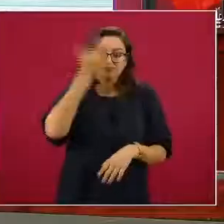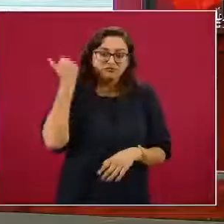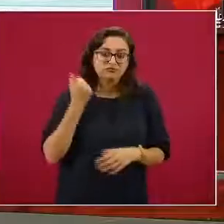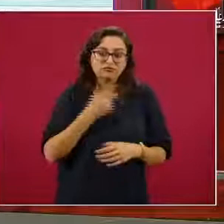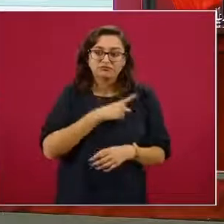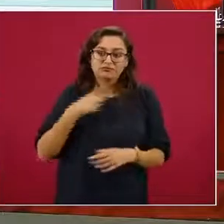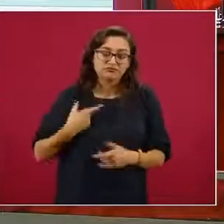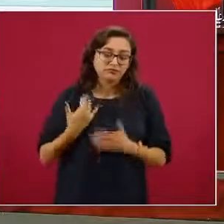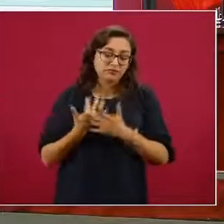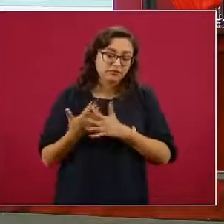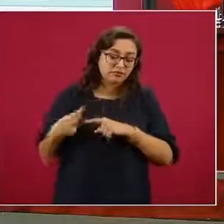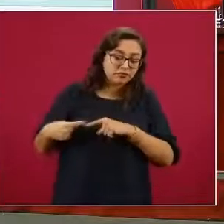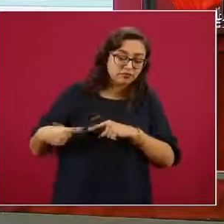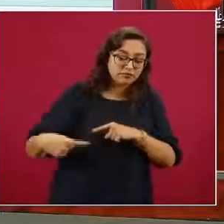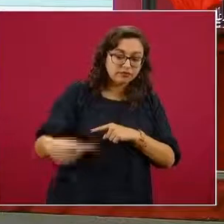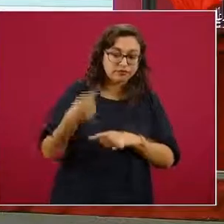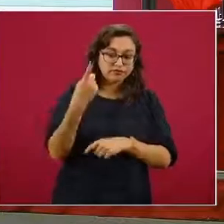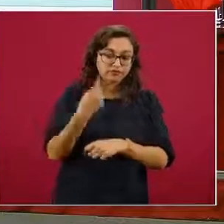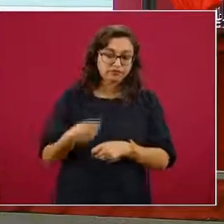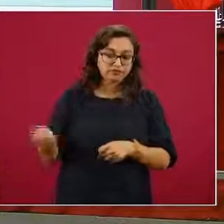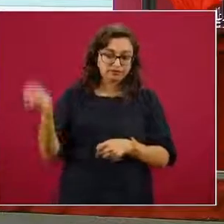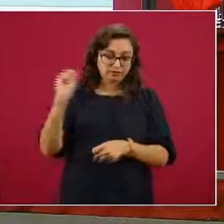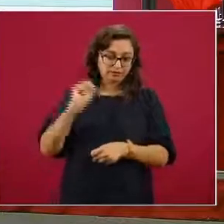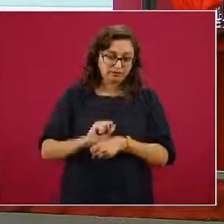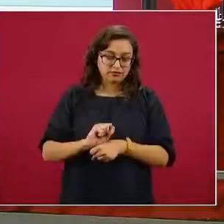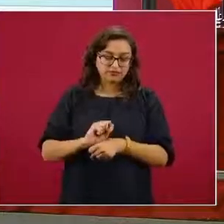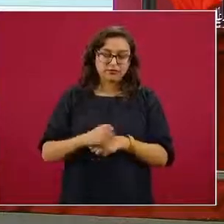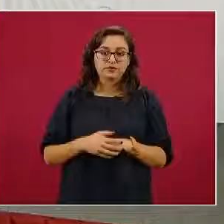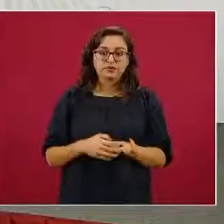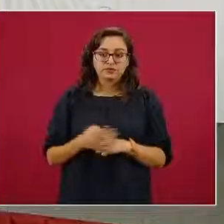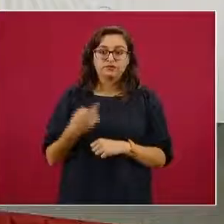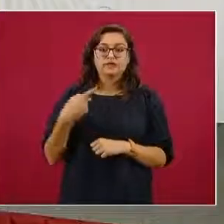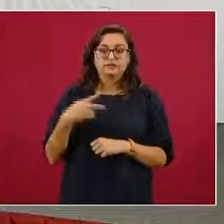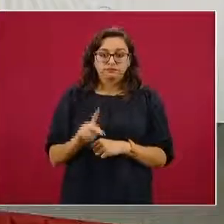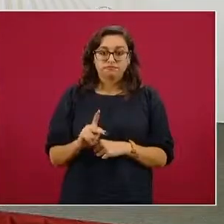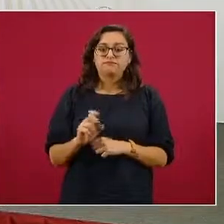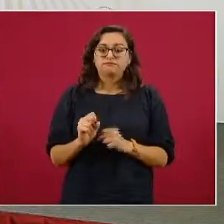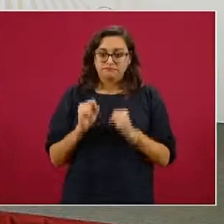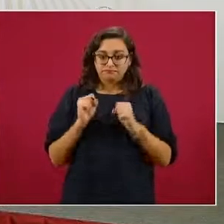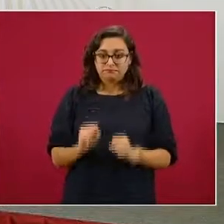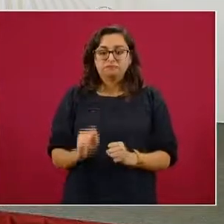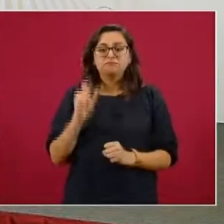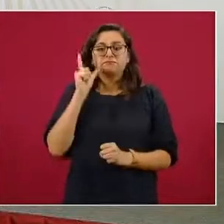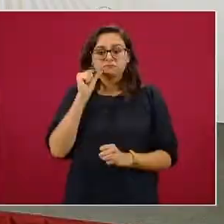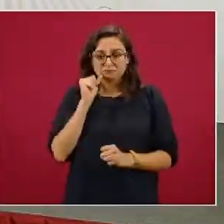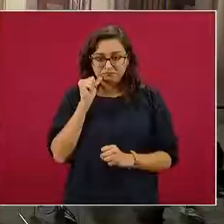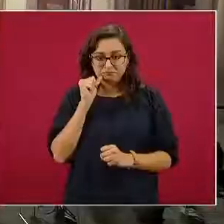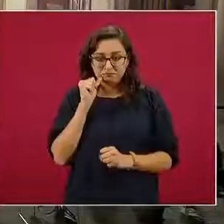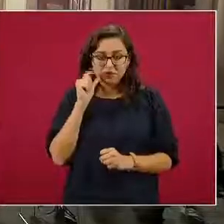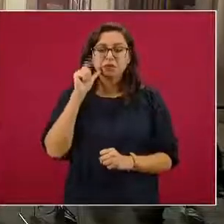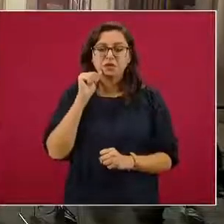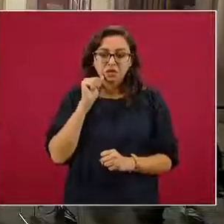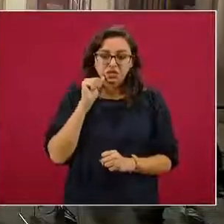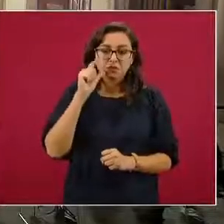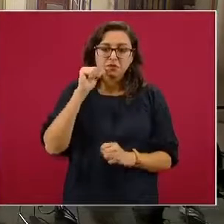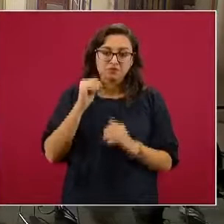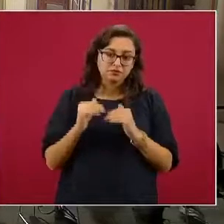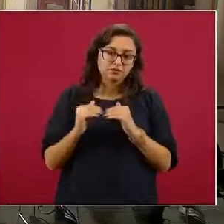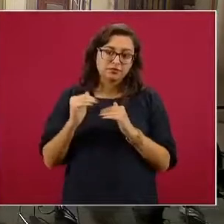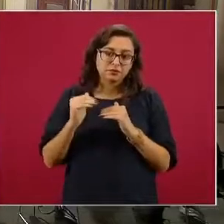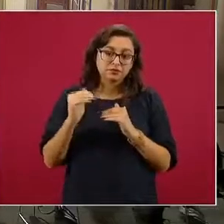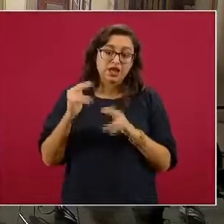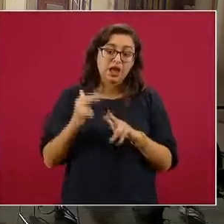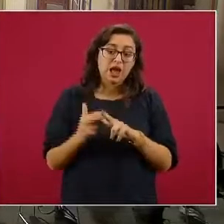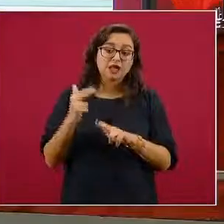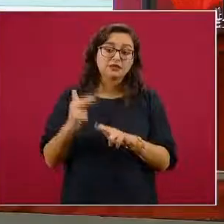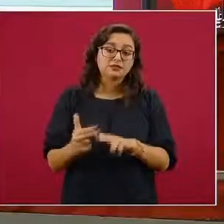datos a lo largo de la semana. Estos son datos activos, pero es seguro que va a haber más mañana y más pasado mañana, y hasta el sábado